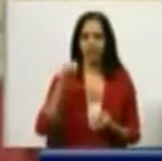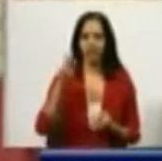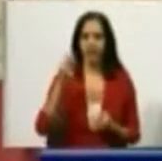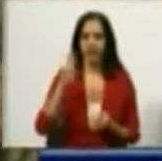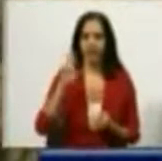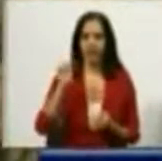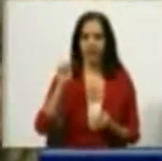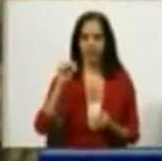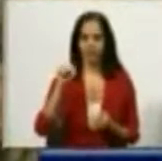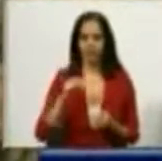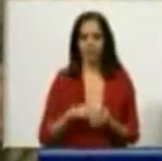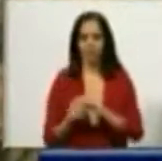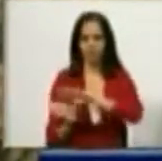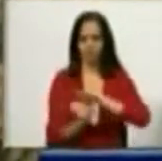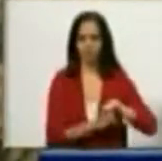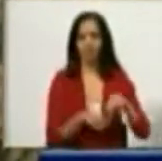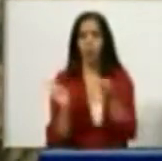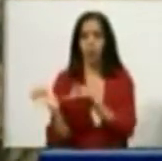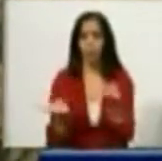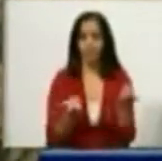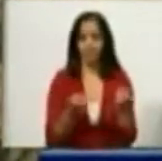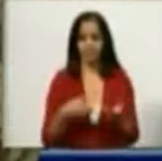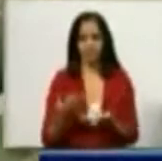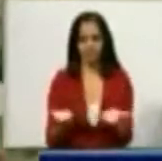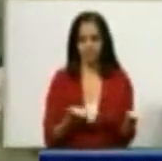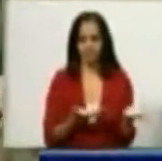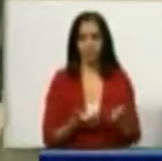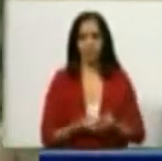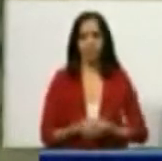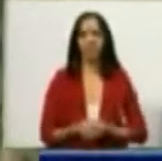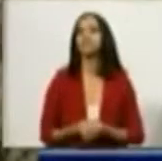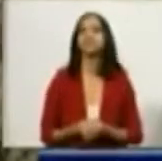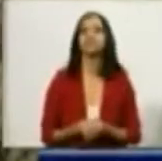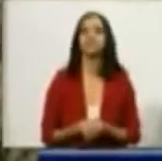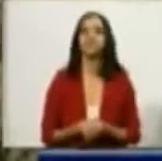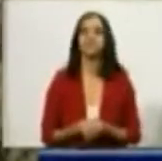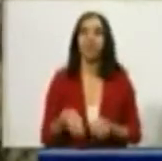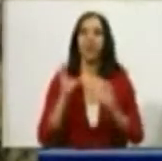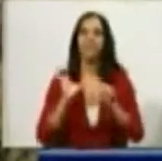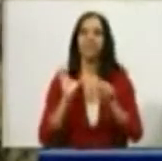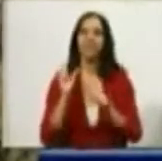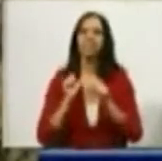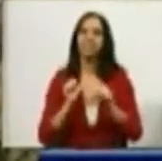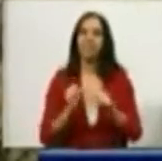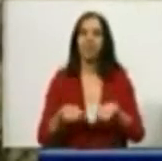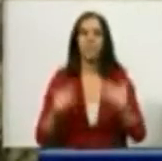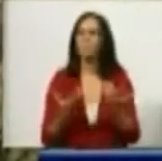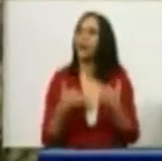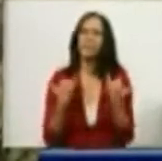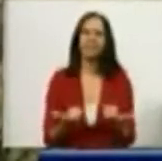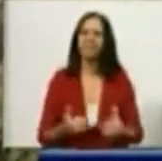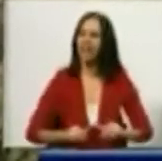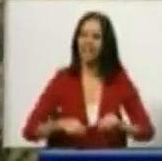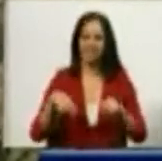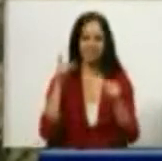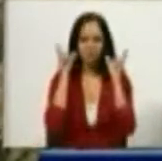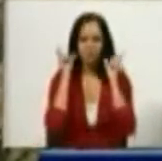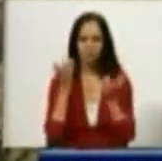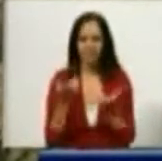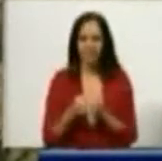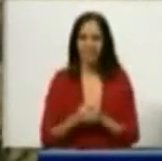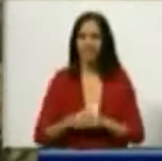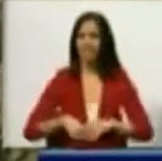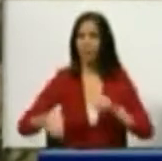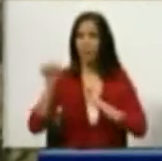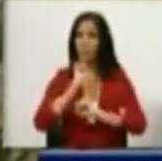más de un millón capitán de Navidad Rivero Aldo a patria sigue y vamos a escuchar vamos a entrar ya en combate por